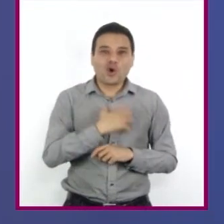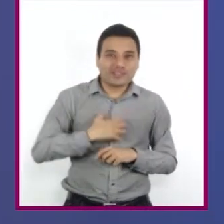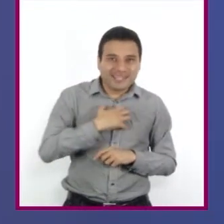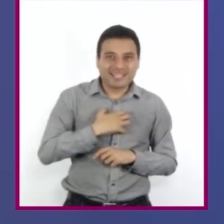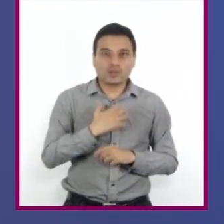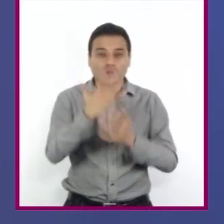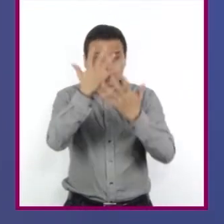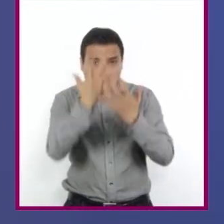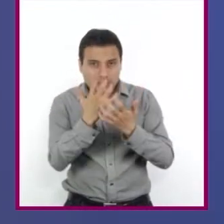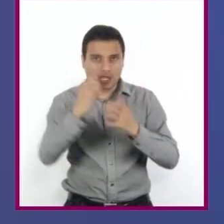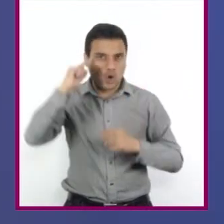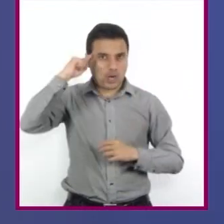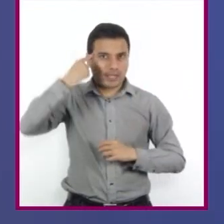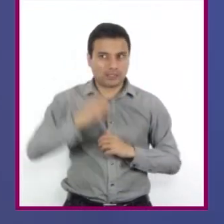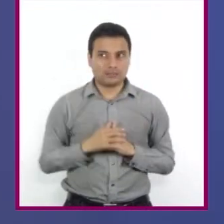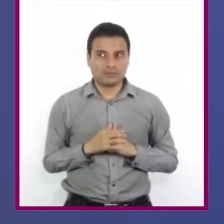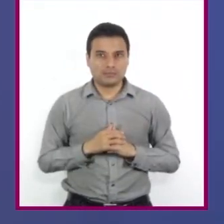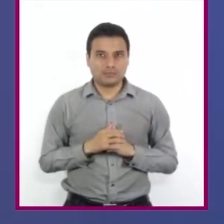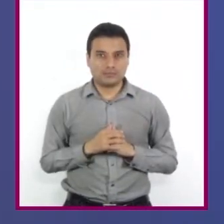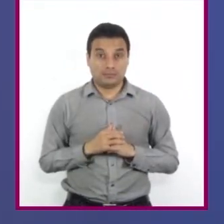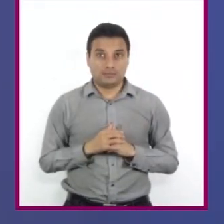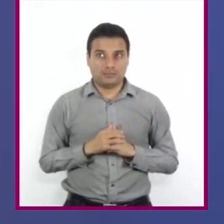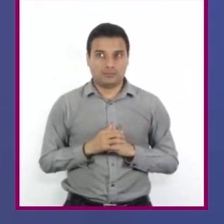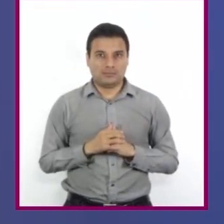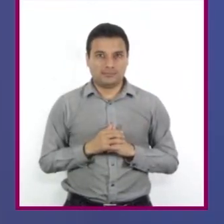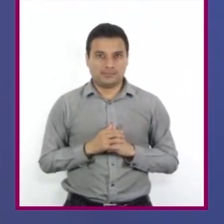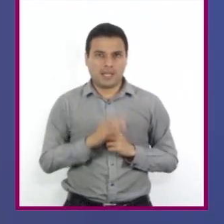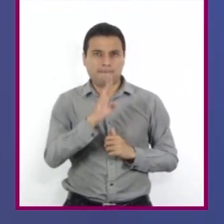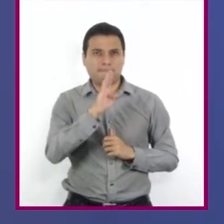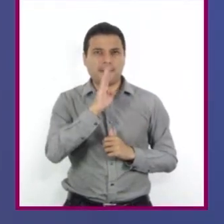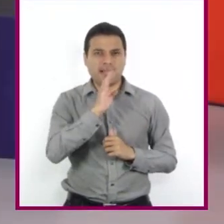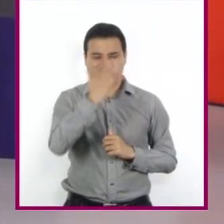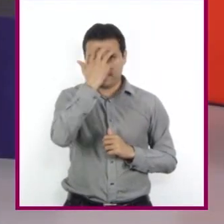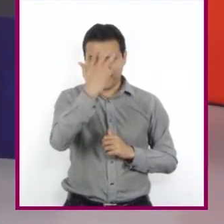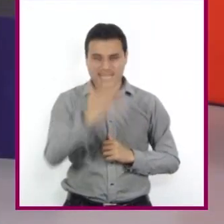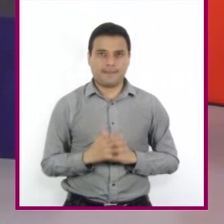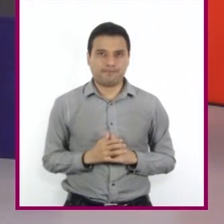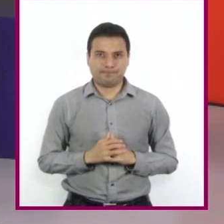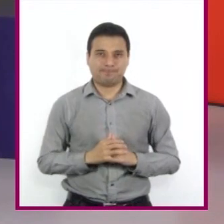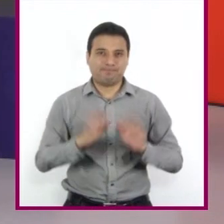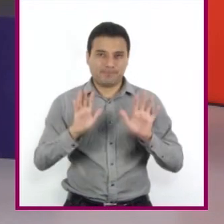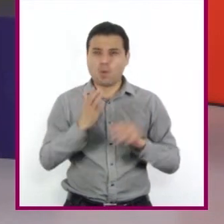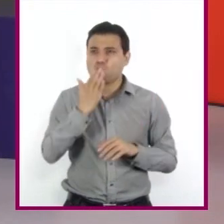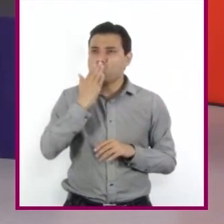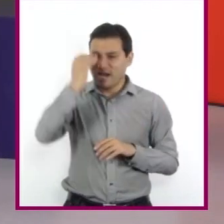enojada, aunque generalmente esa es mi mamá, y una seria. Me parece